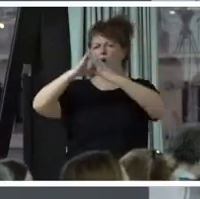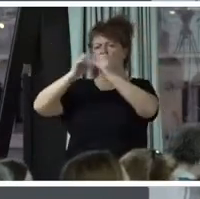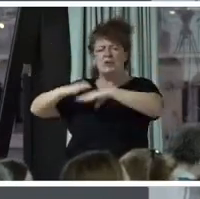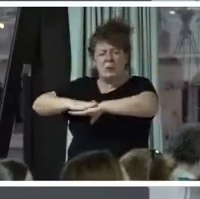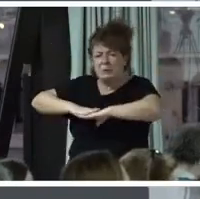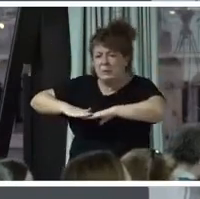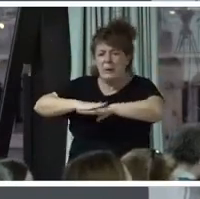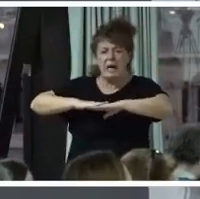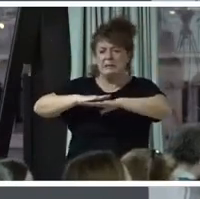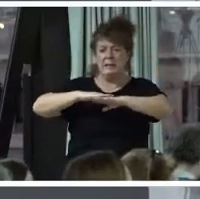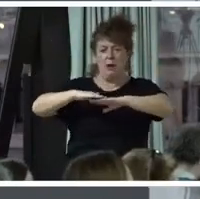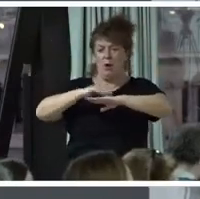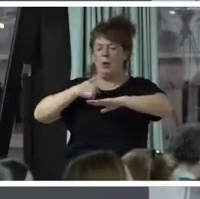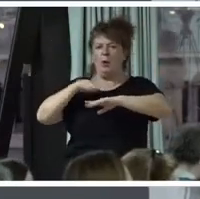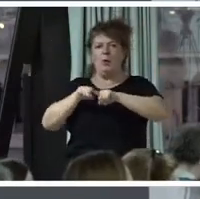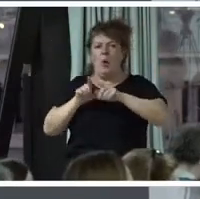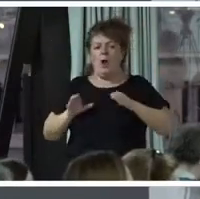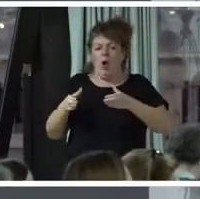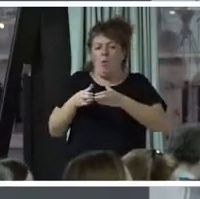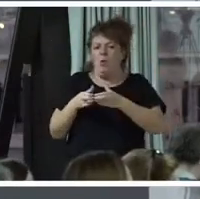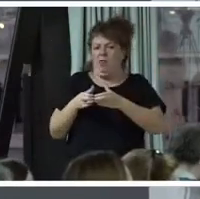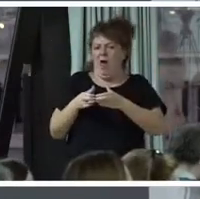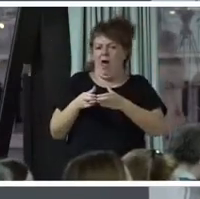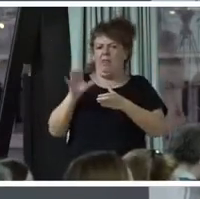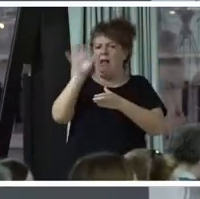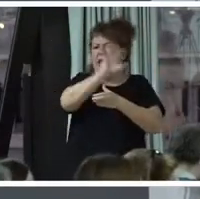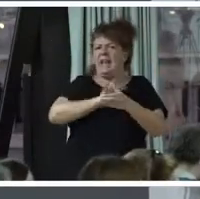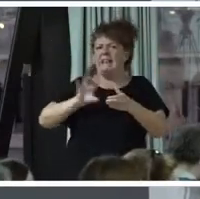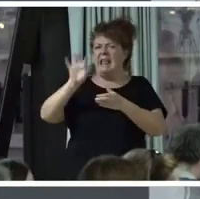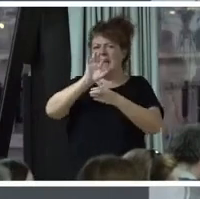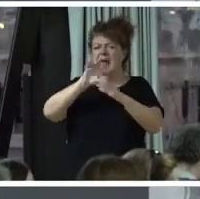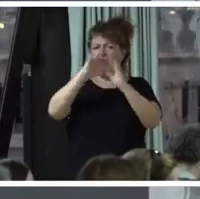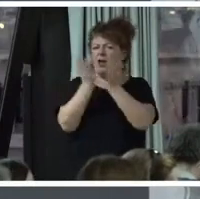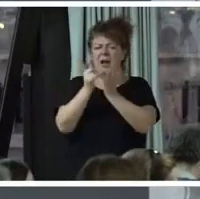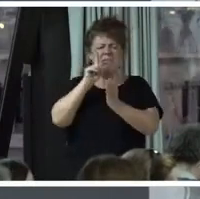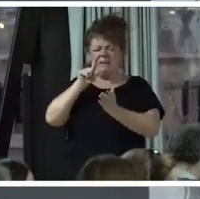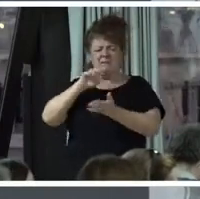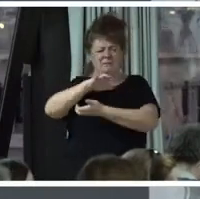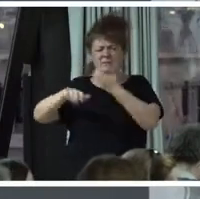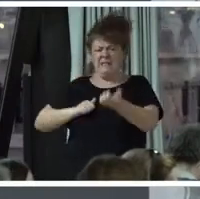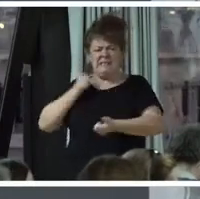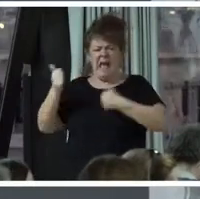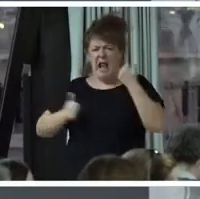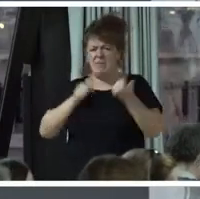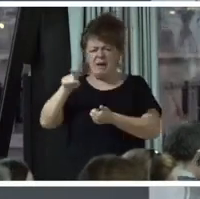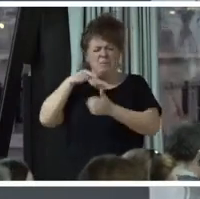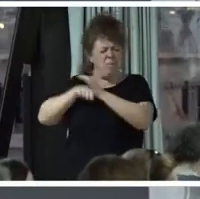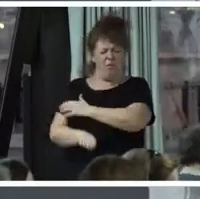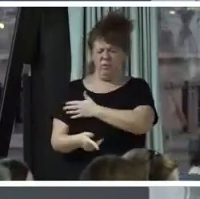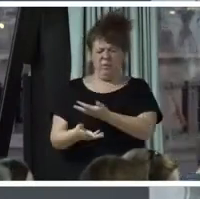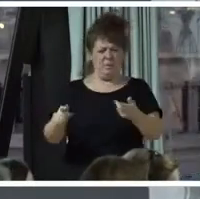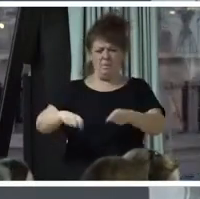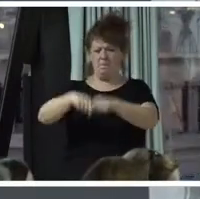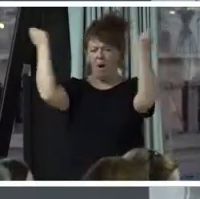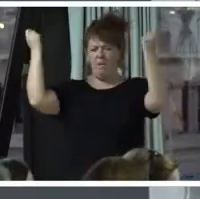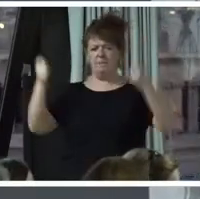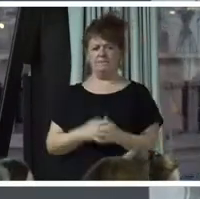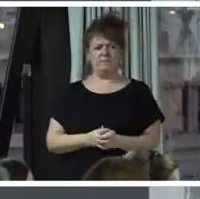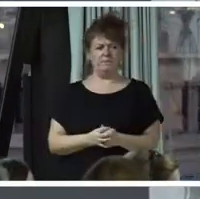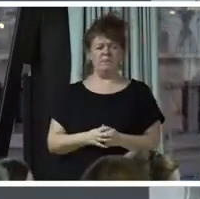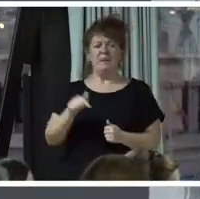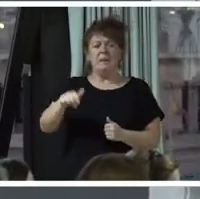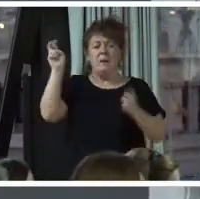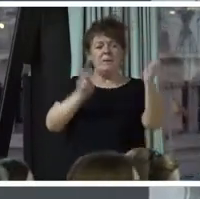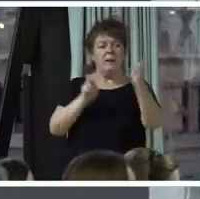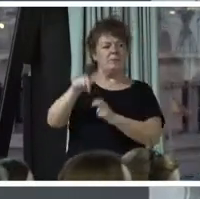básicos que nos habíamos dado como comunidad Internacional de la manera más salvaje y de la manera más profunda yo creo que todas